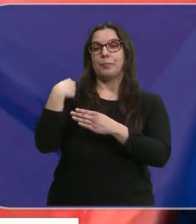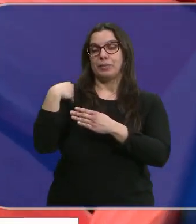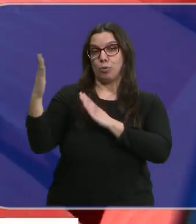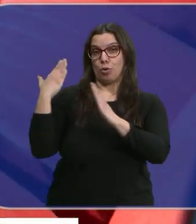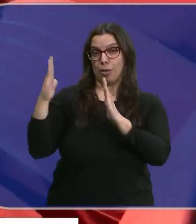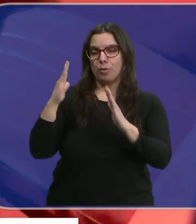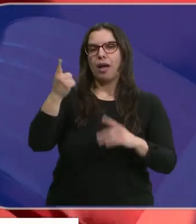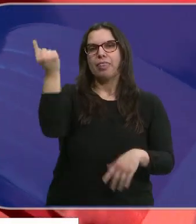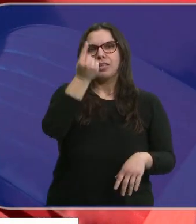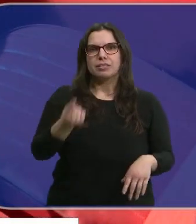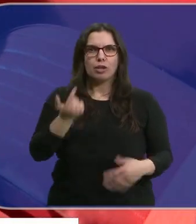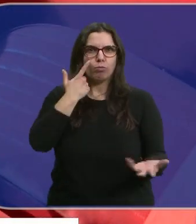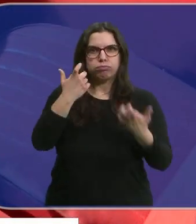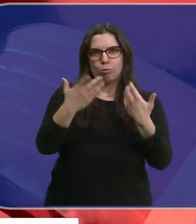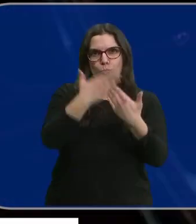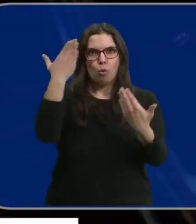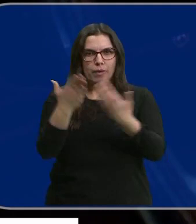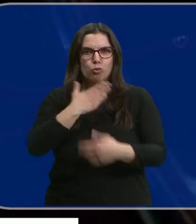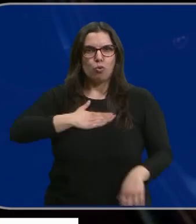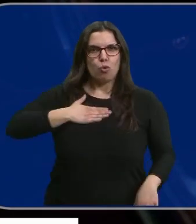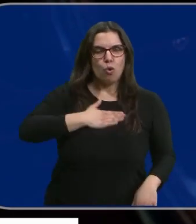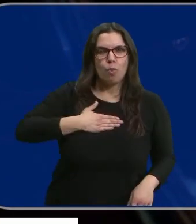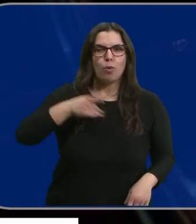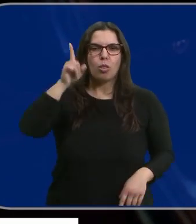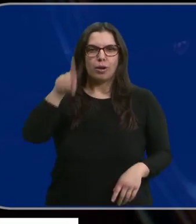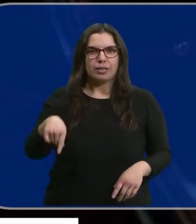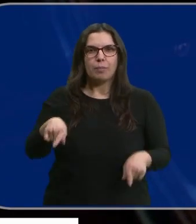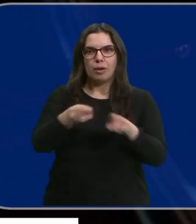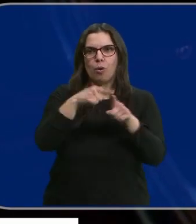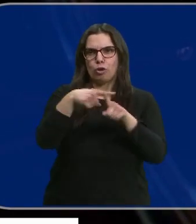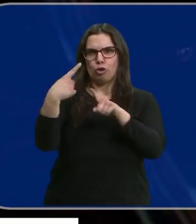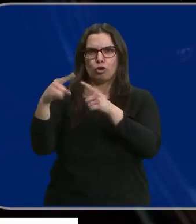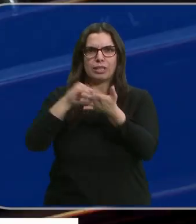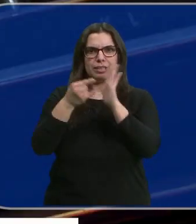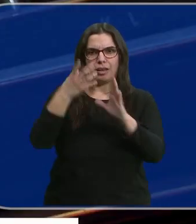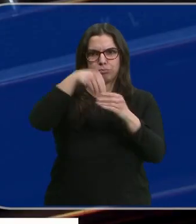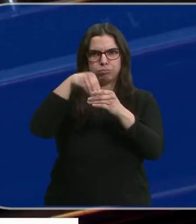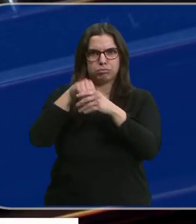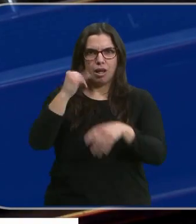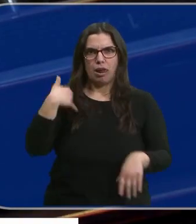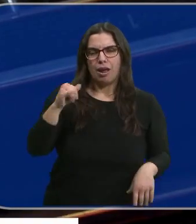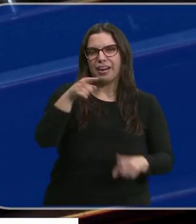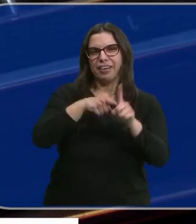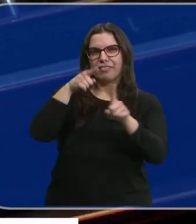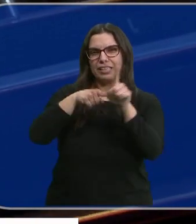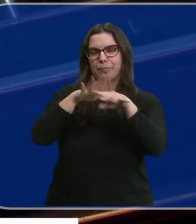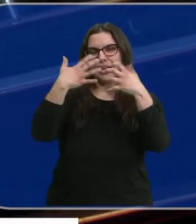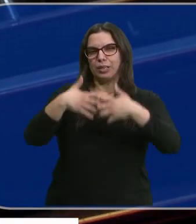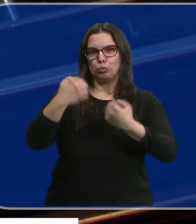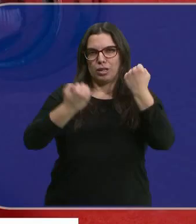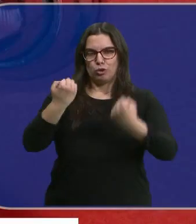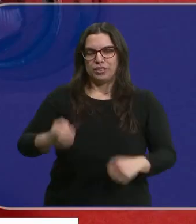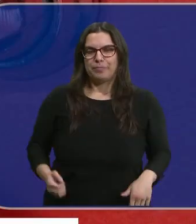que destacó por su diseño innovador, comodidad y contribuciones técnicas, consolidándose como un referente en la industria